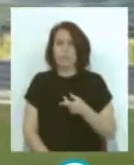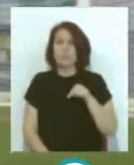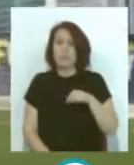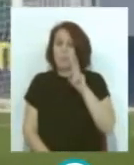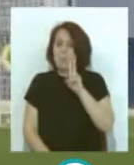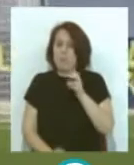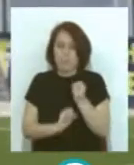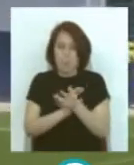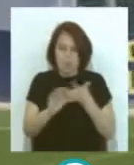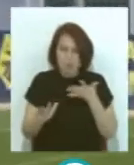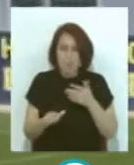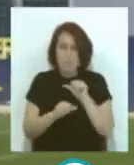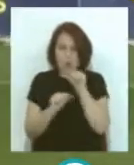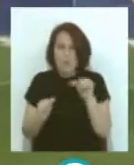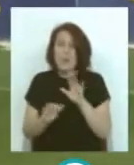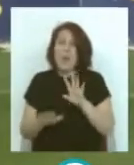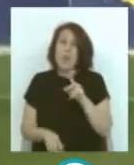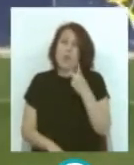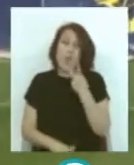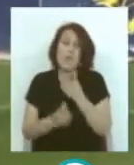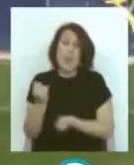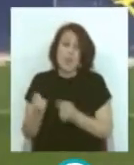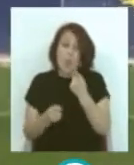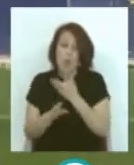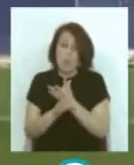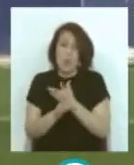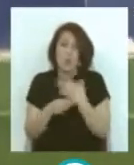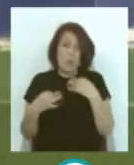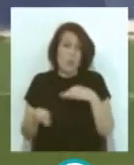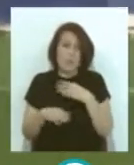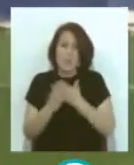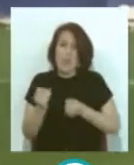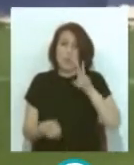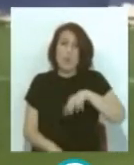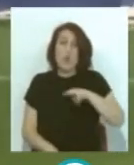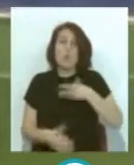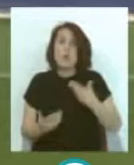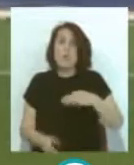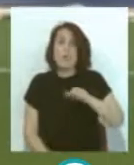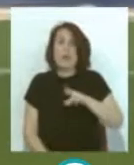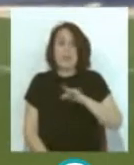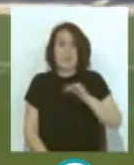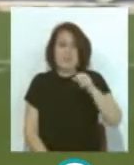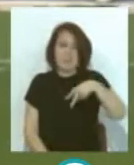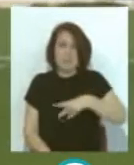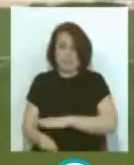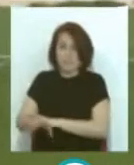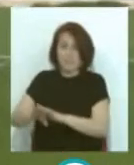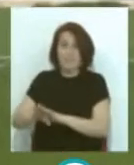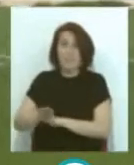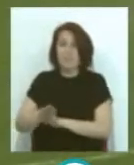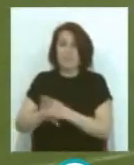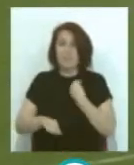estilo, con velocidad, pero fueron dos fallos de un jugador que no suele fallar, como es Dani Martín, el lateral derecho.